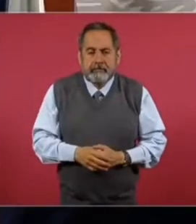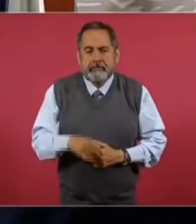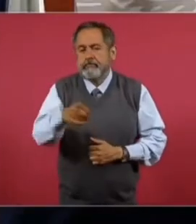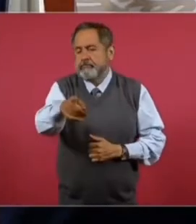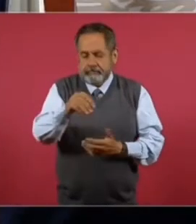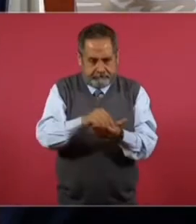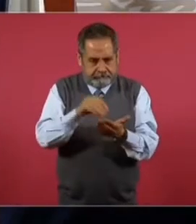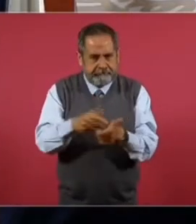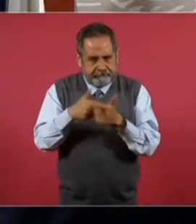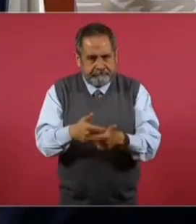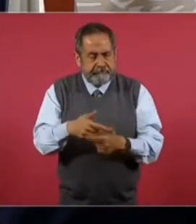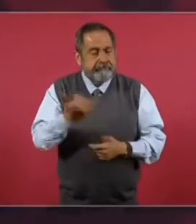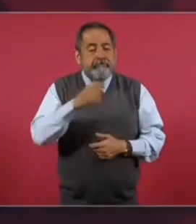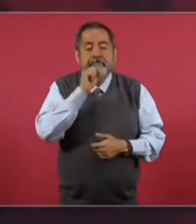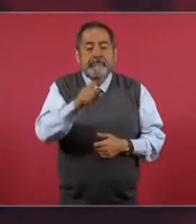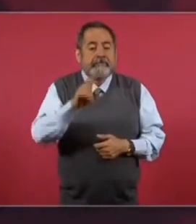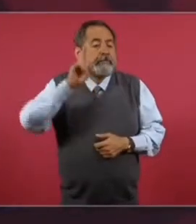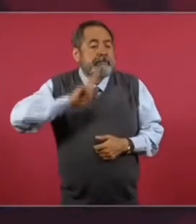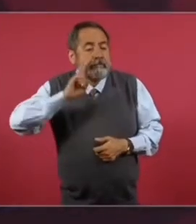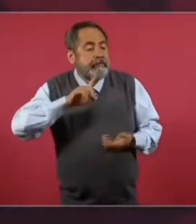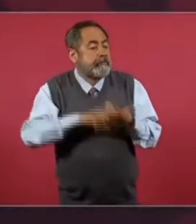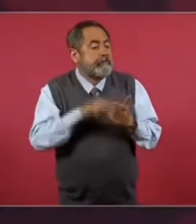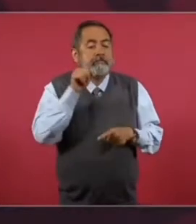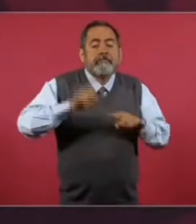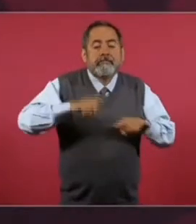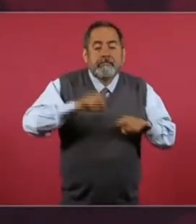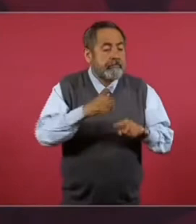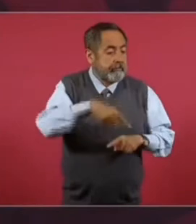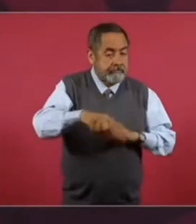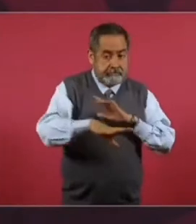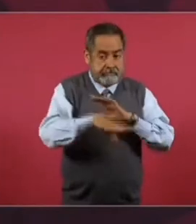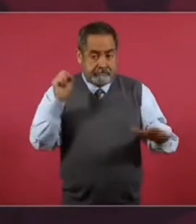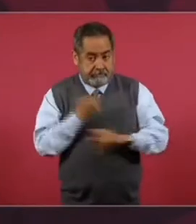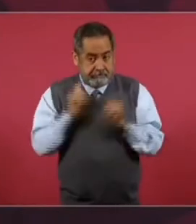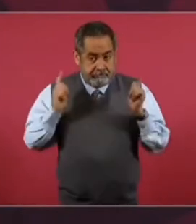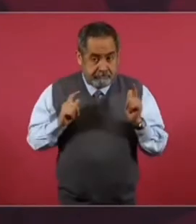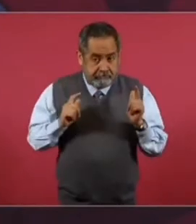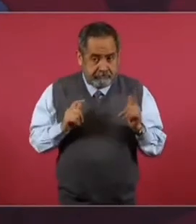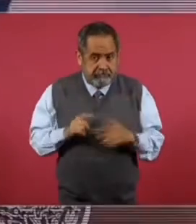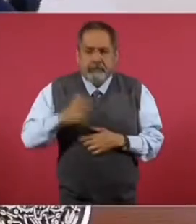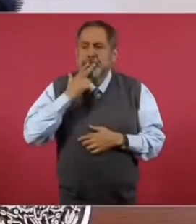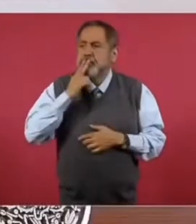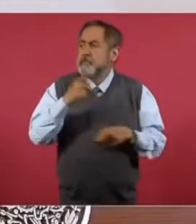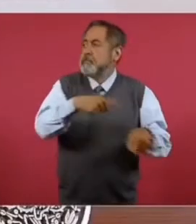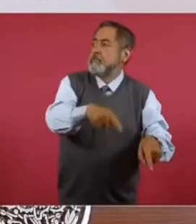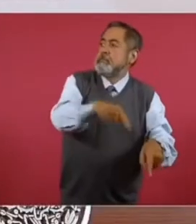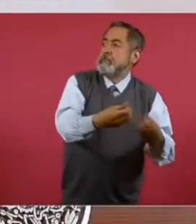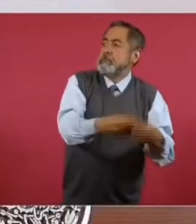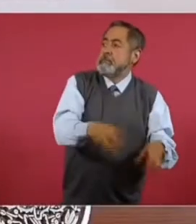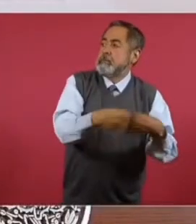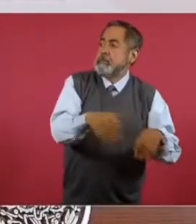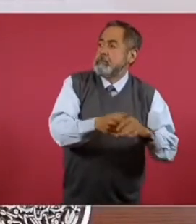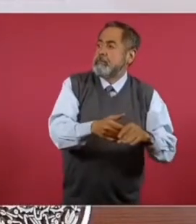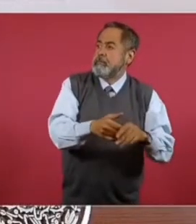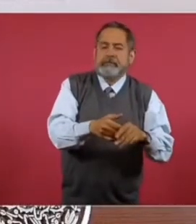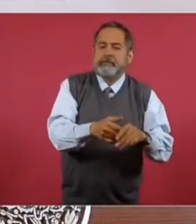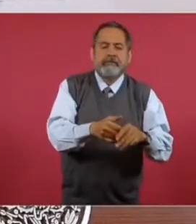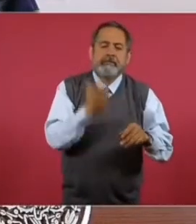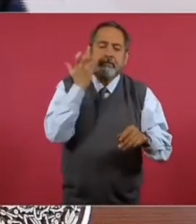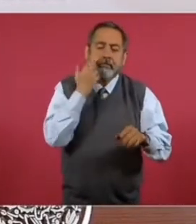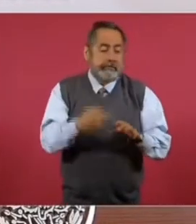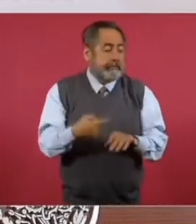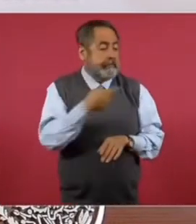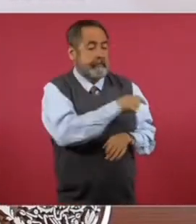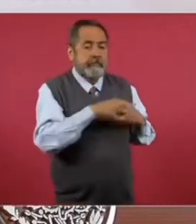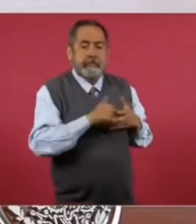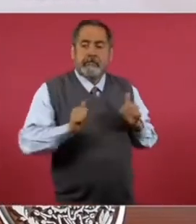también para ver a quiénes incluye, porque siempre utilizan a los trabajadores, ¿no?, como